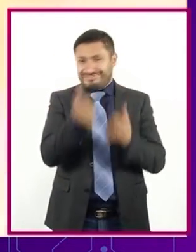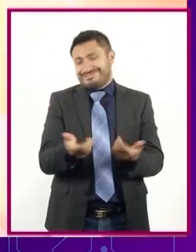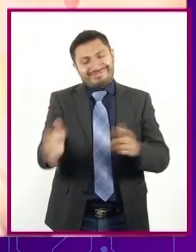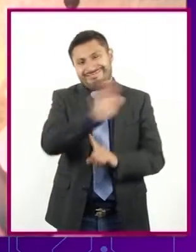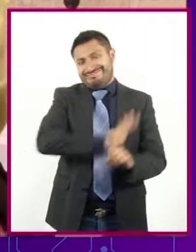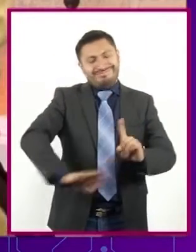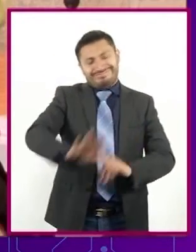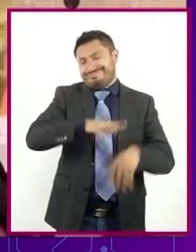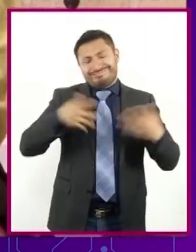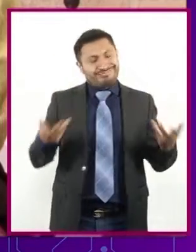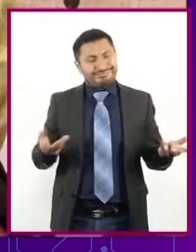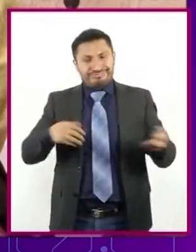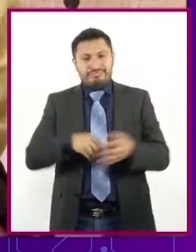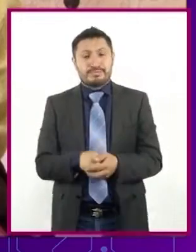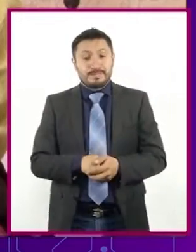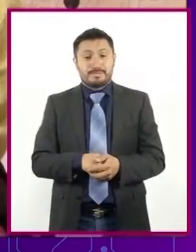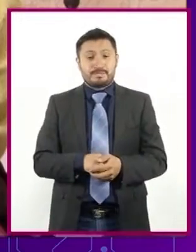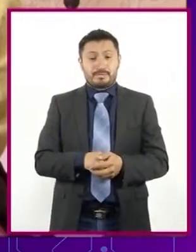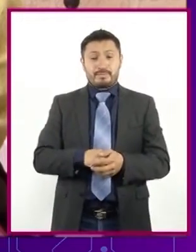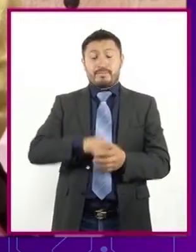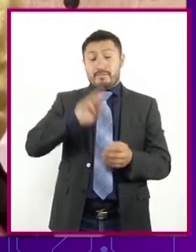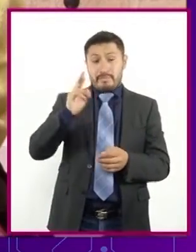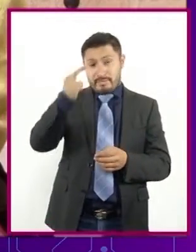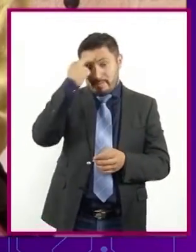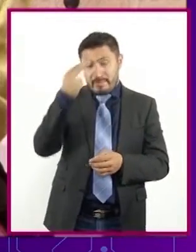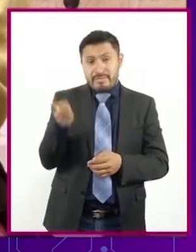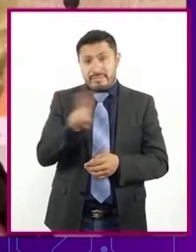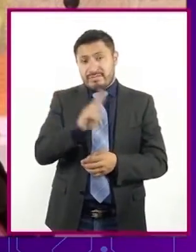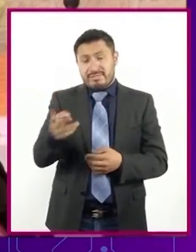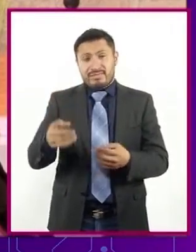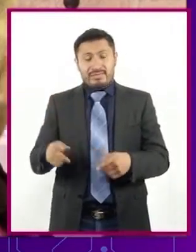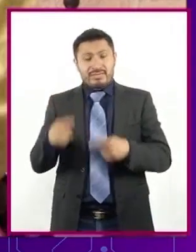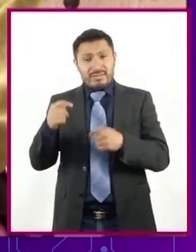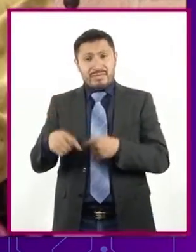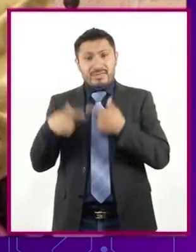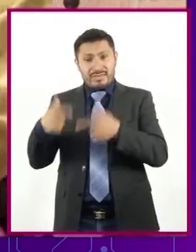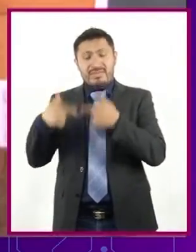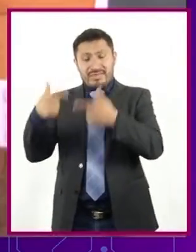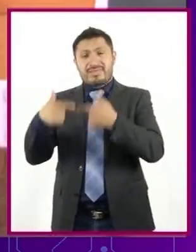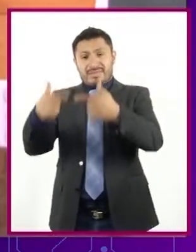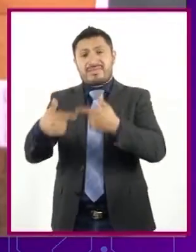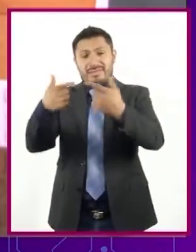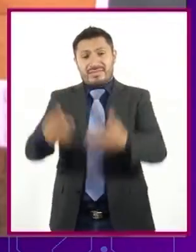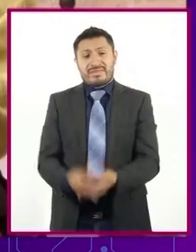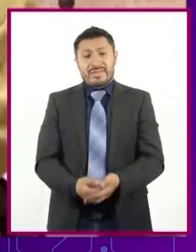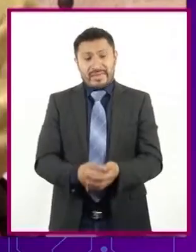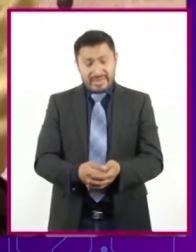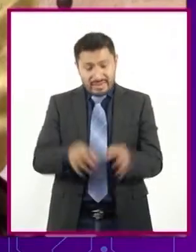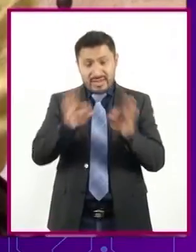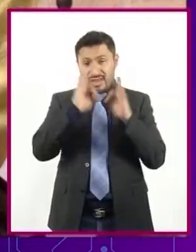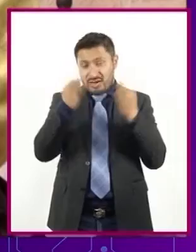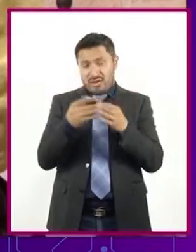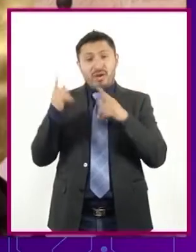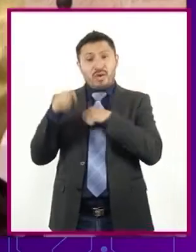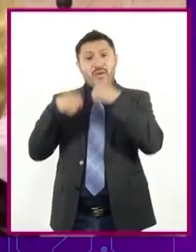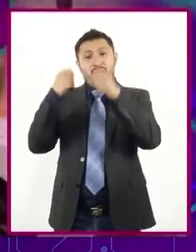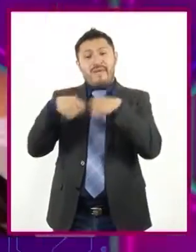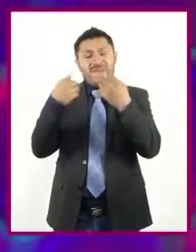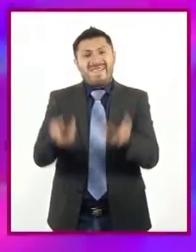determinado. Y no olvidemos que ambos se transmiten de generación en generación a través de la tradición